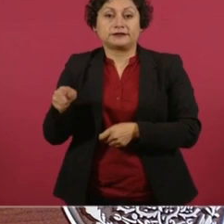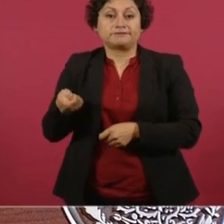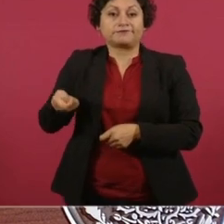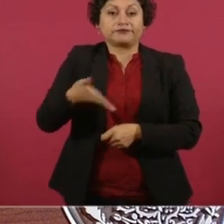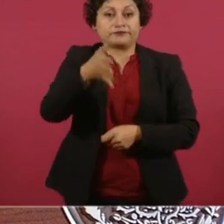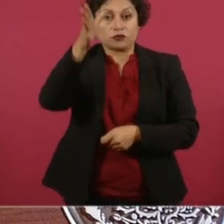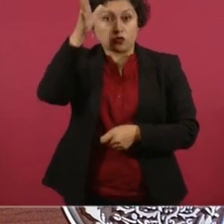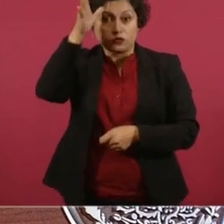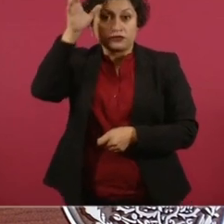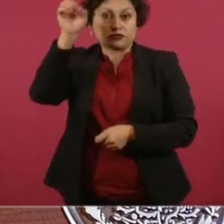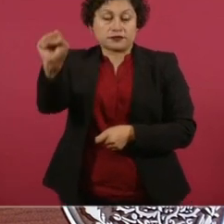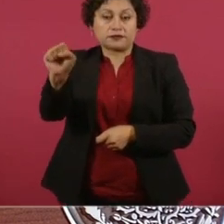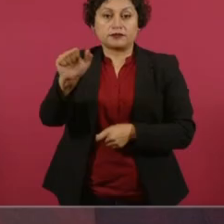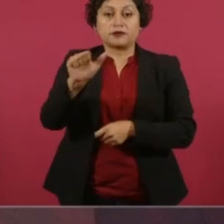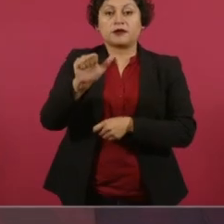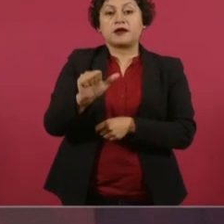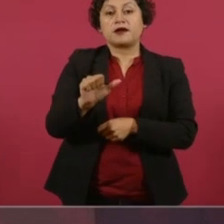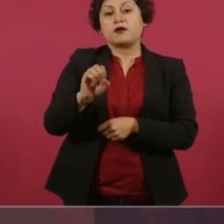no democracia.